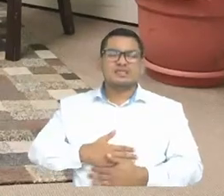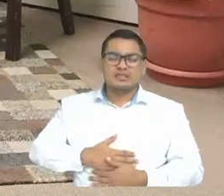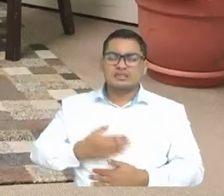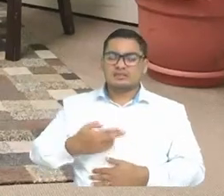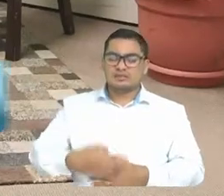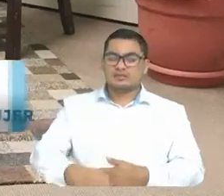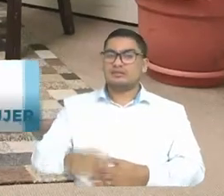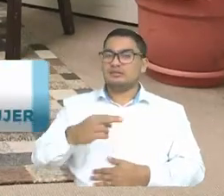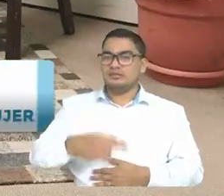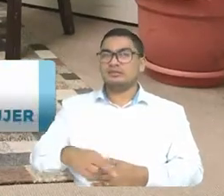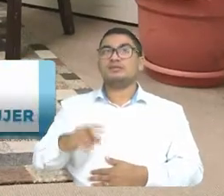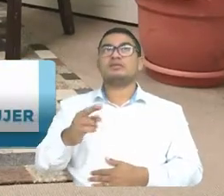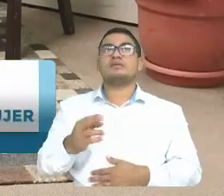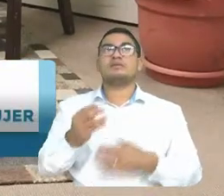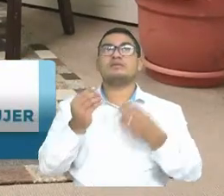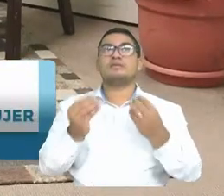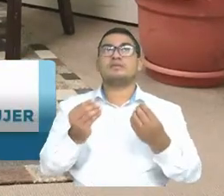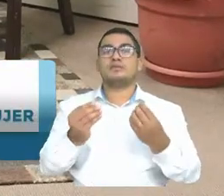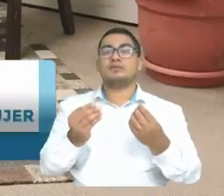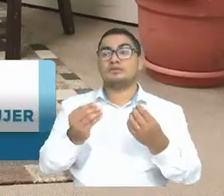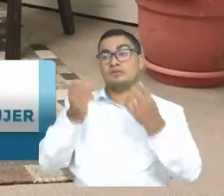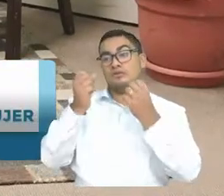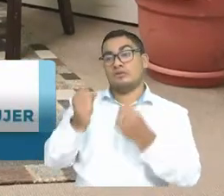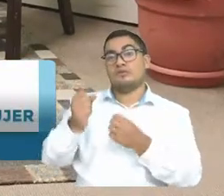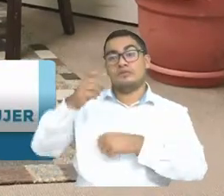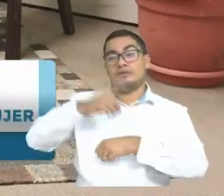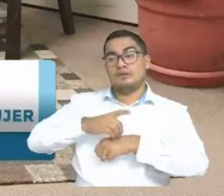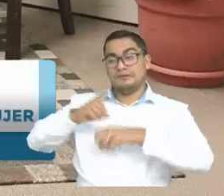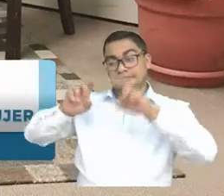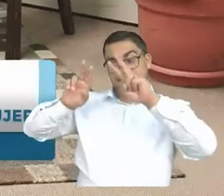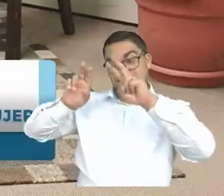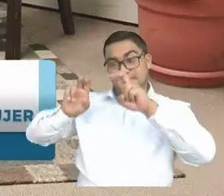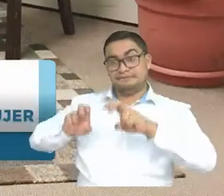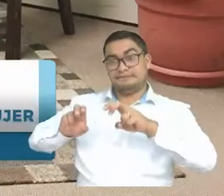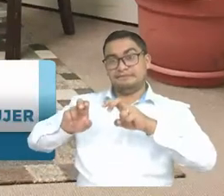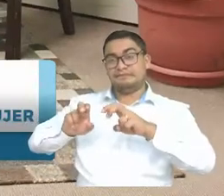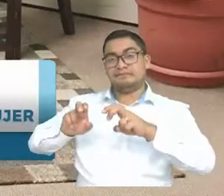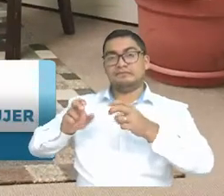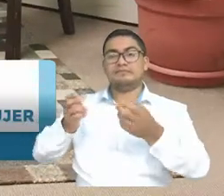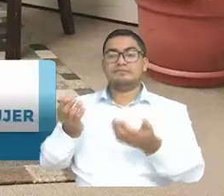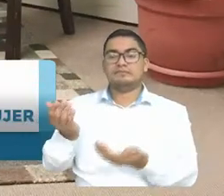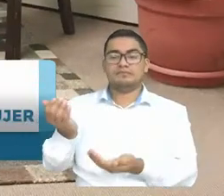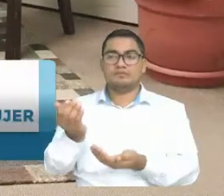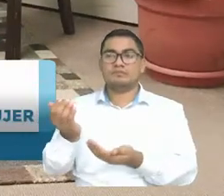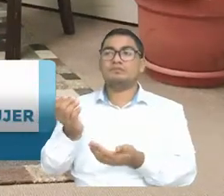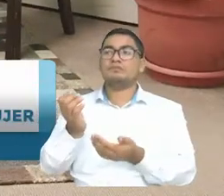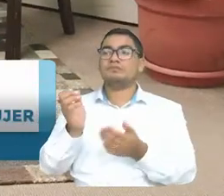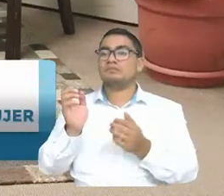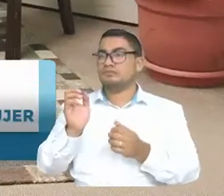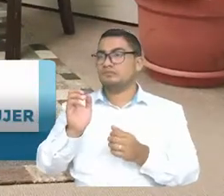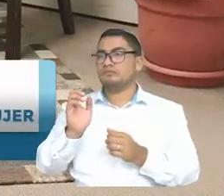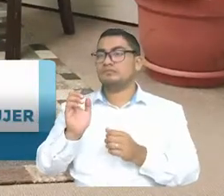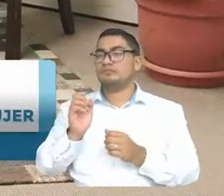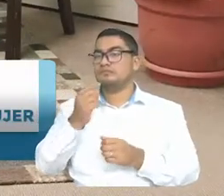muy constantes. Entonces ahí el ginecólogo tiene que valorar si el bebé